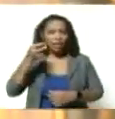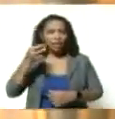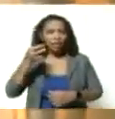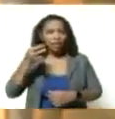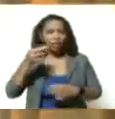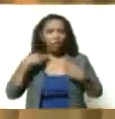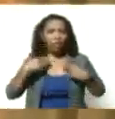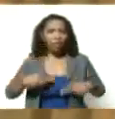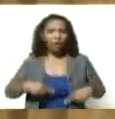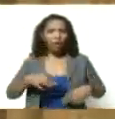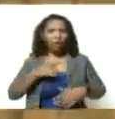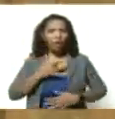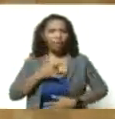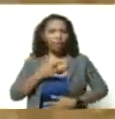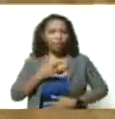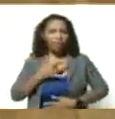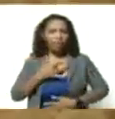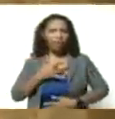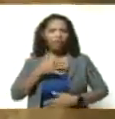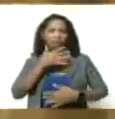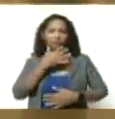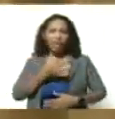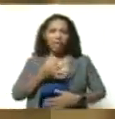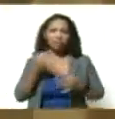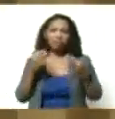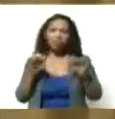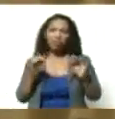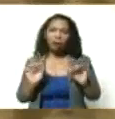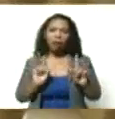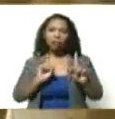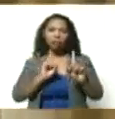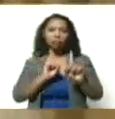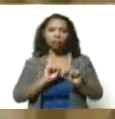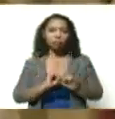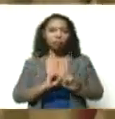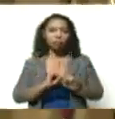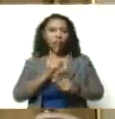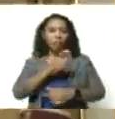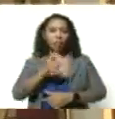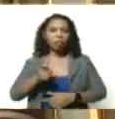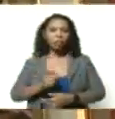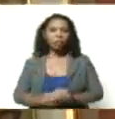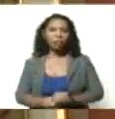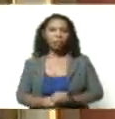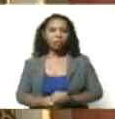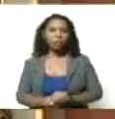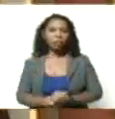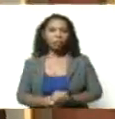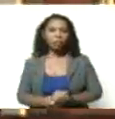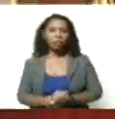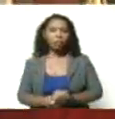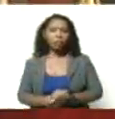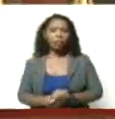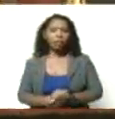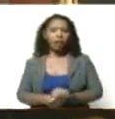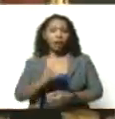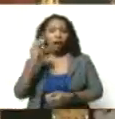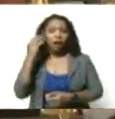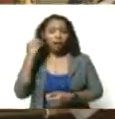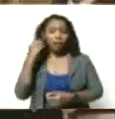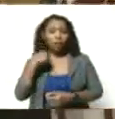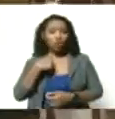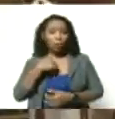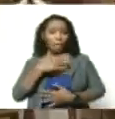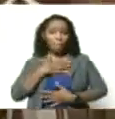humano, sensible, sencillo, cercano, cerquita de uno. Buzzi Galeano, a mí algo